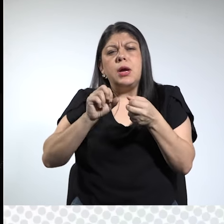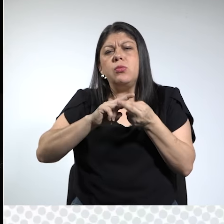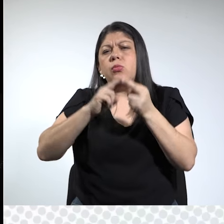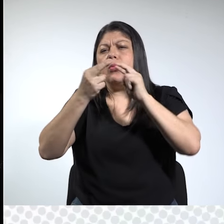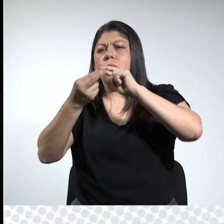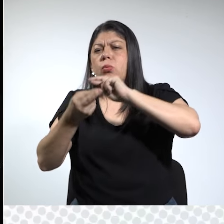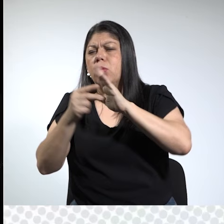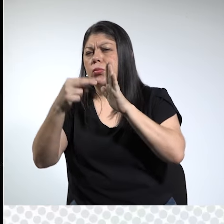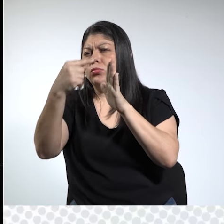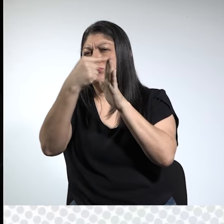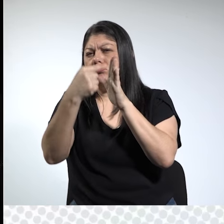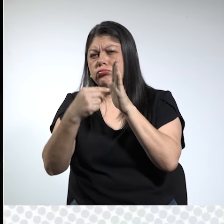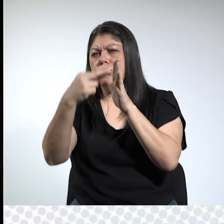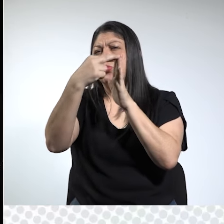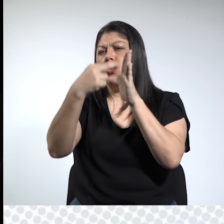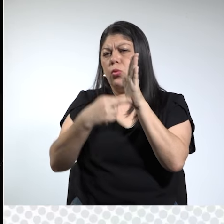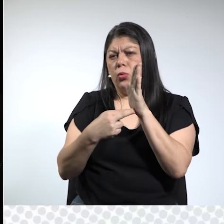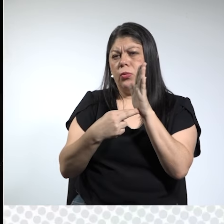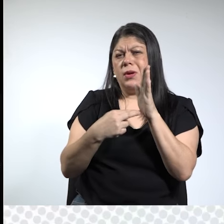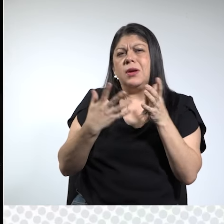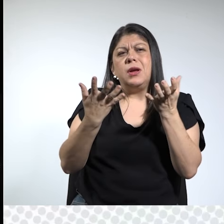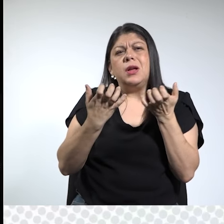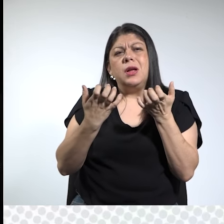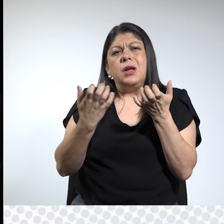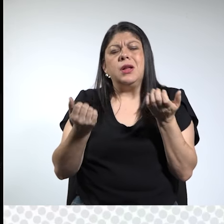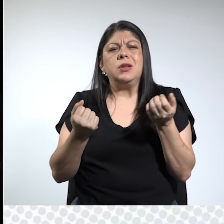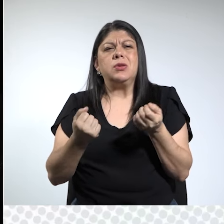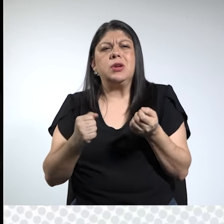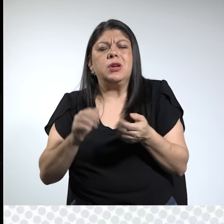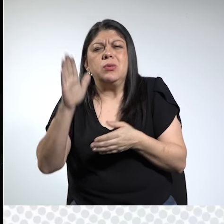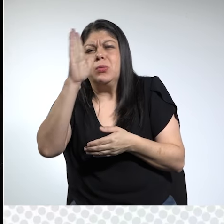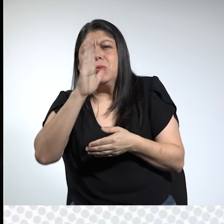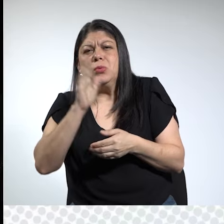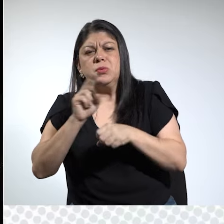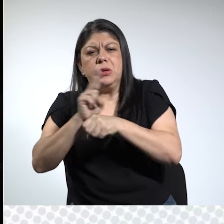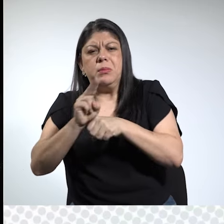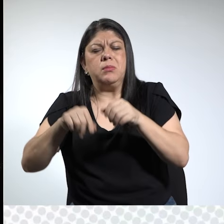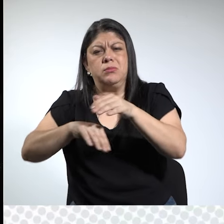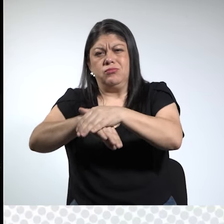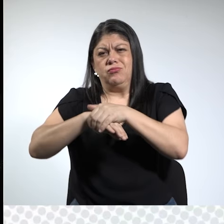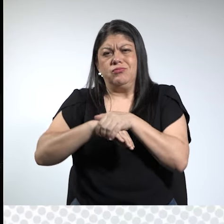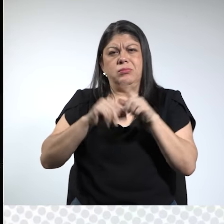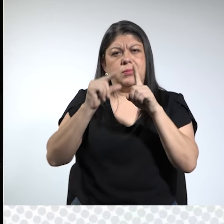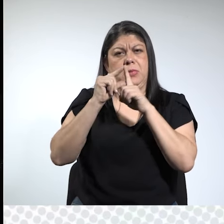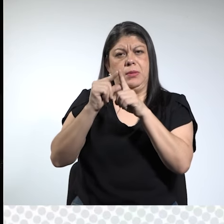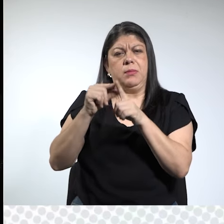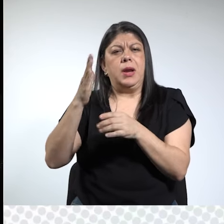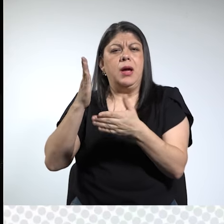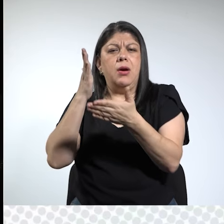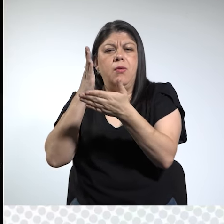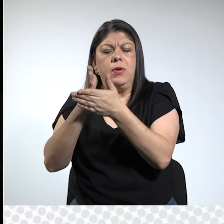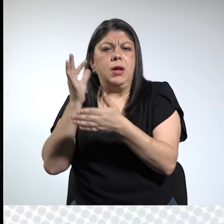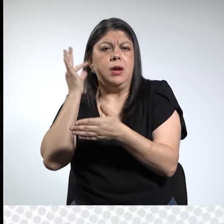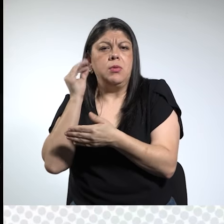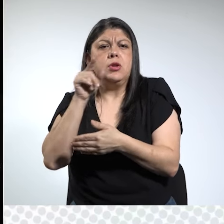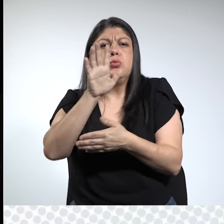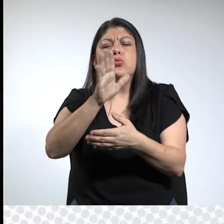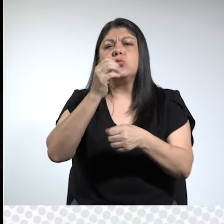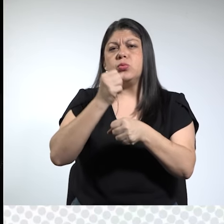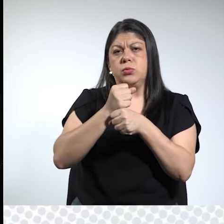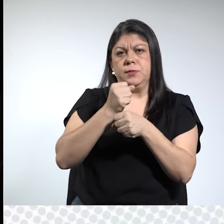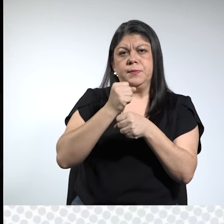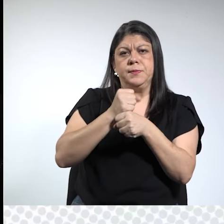regular no quiero hacer un Spanglish, pero es el no harassment hacia las mujeres en sus